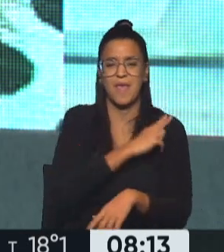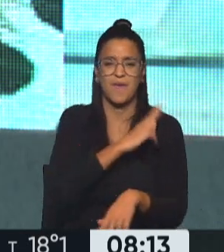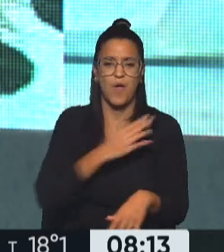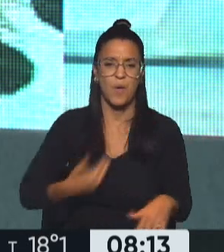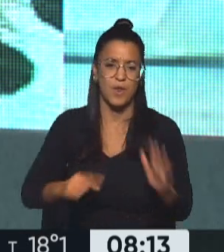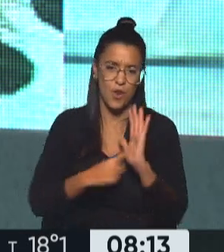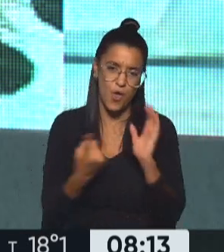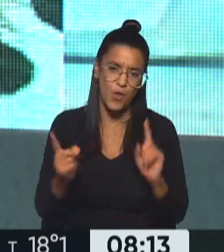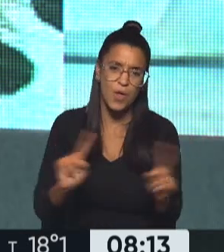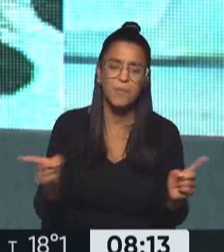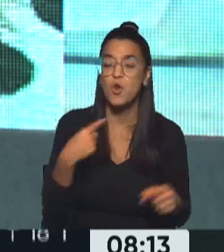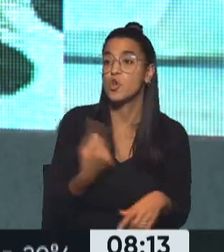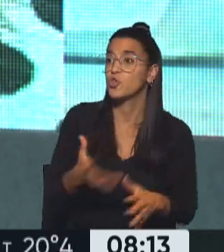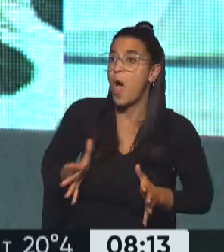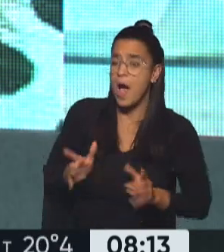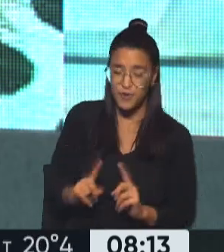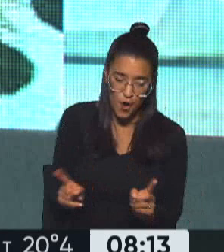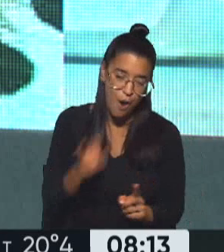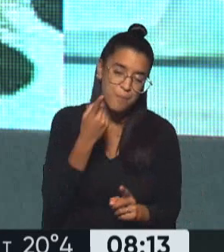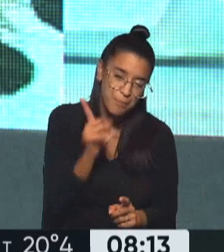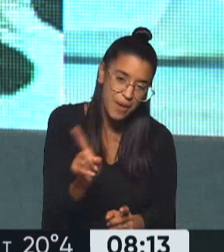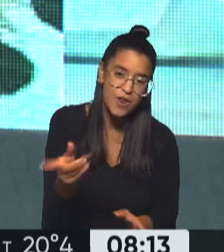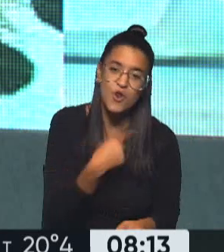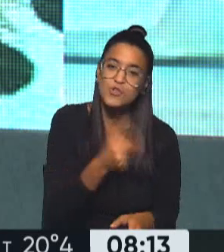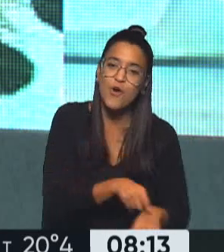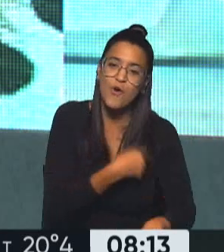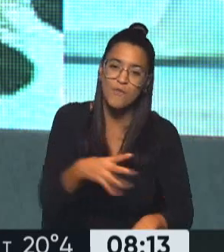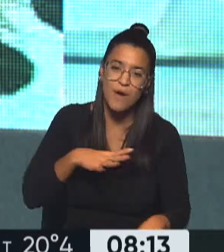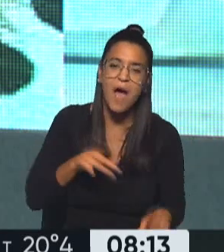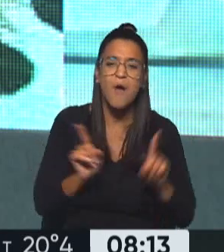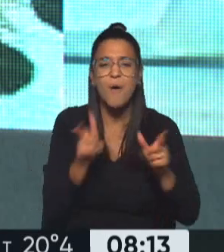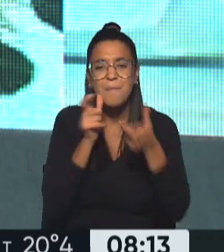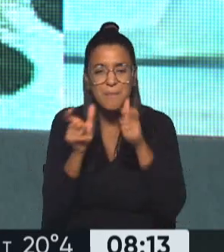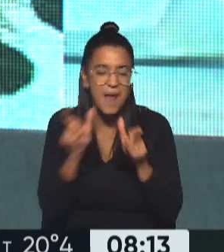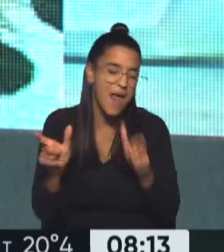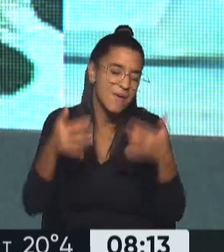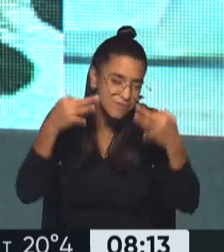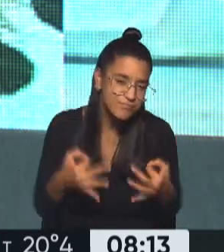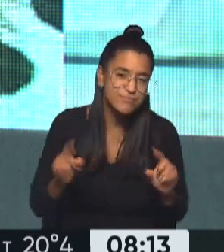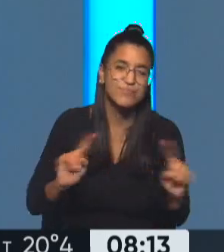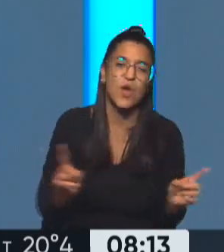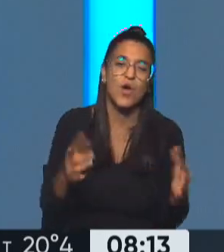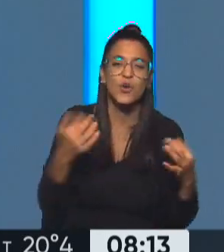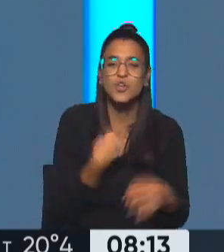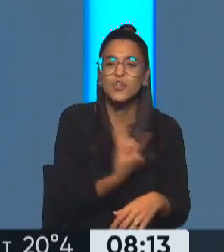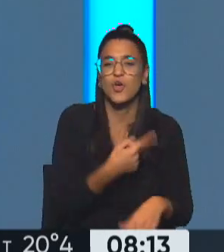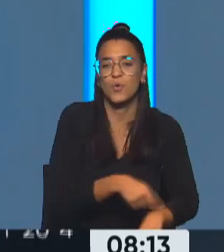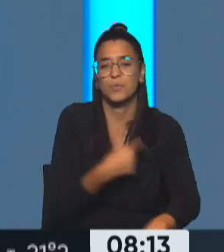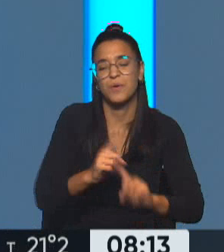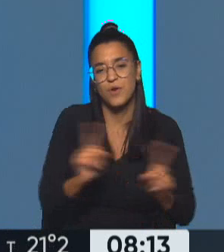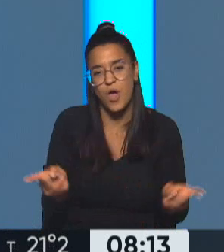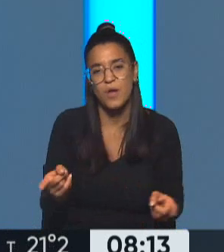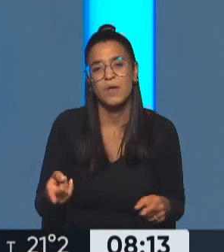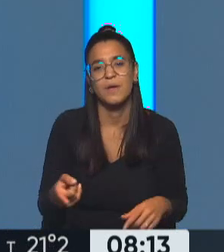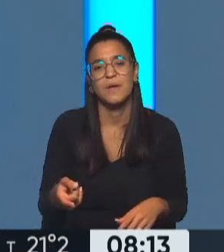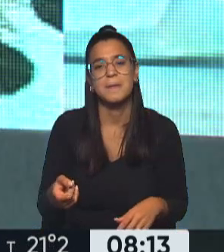porque nos horroriza ni mucho menos sino porque no estamos acostumbrados son unos términos que tal vez no solo cooperamos acostumbrando y es cierto